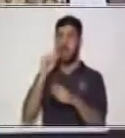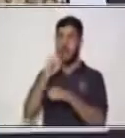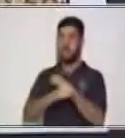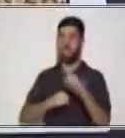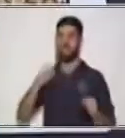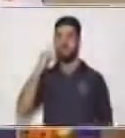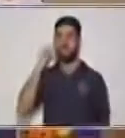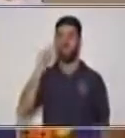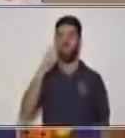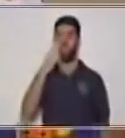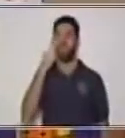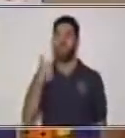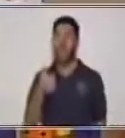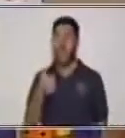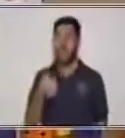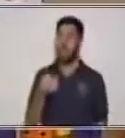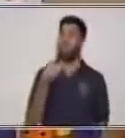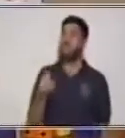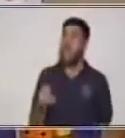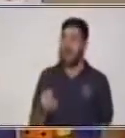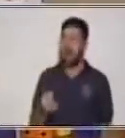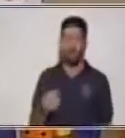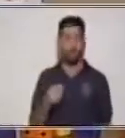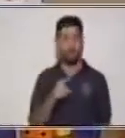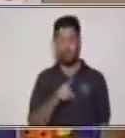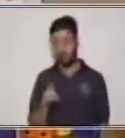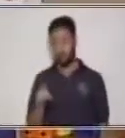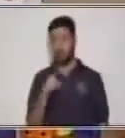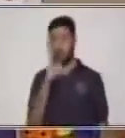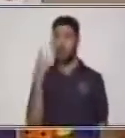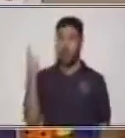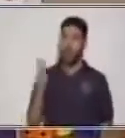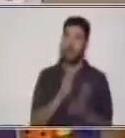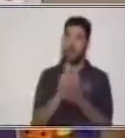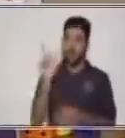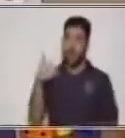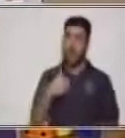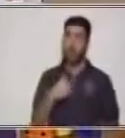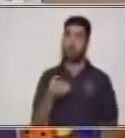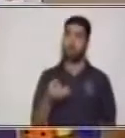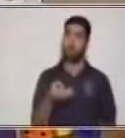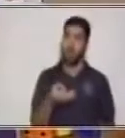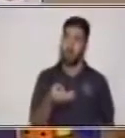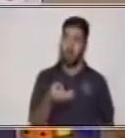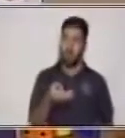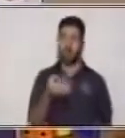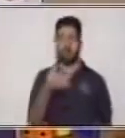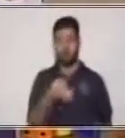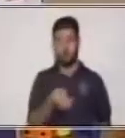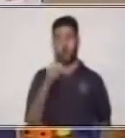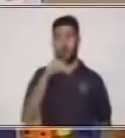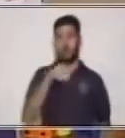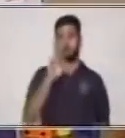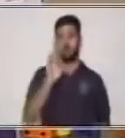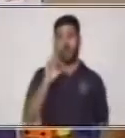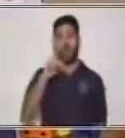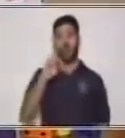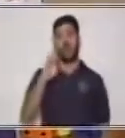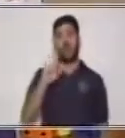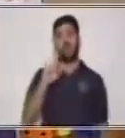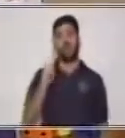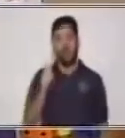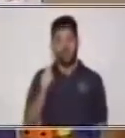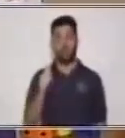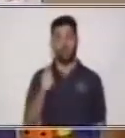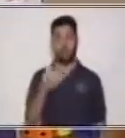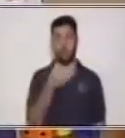no se dice así, se dice moneda. Tienes una moneda o tiene una moneda, ¿sí? Entonces, acá vamos a